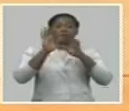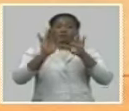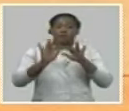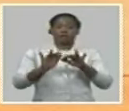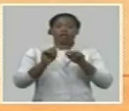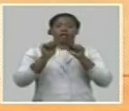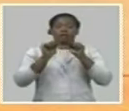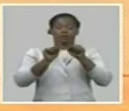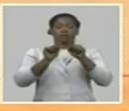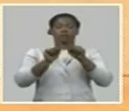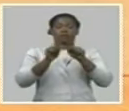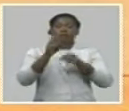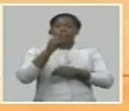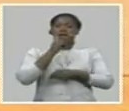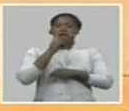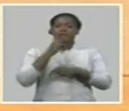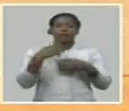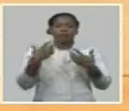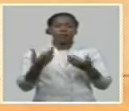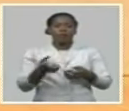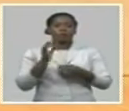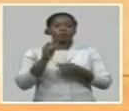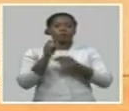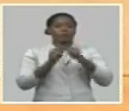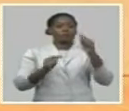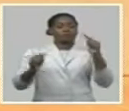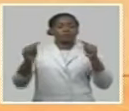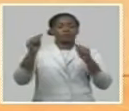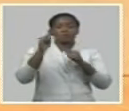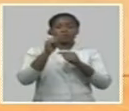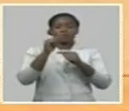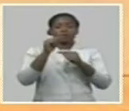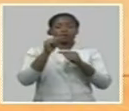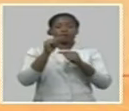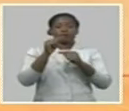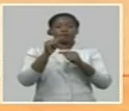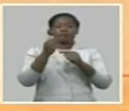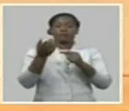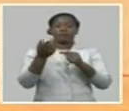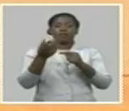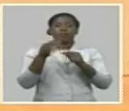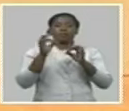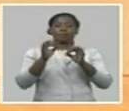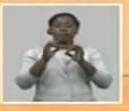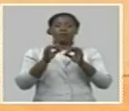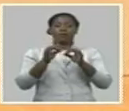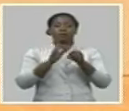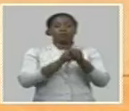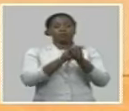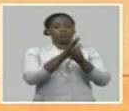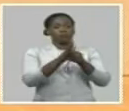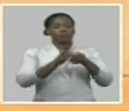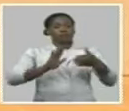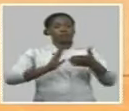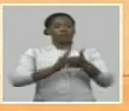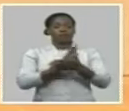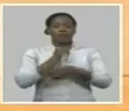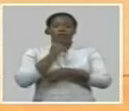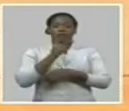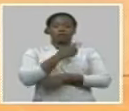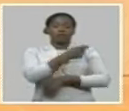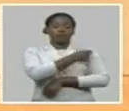y por nosotros para atender los principales aseguramiento garanticen la vitalidad de los principales servicios a la población